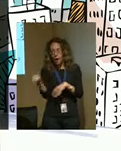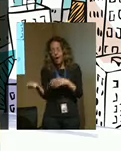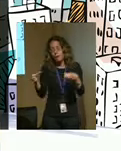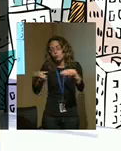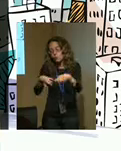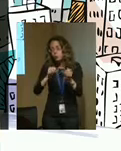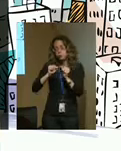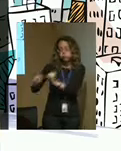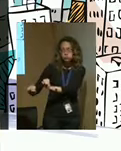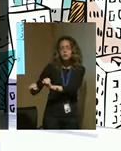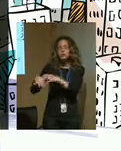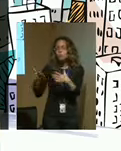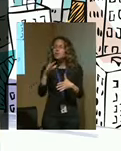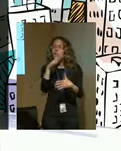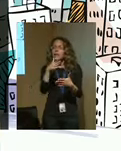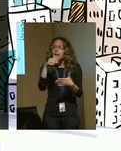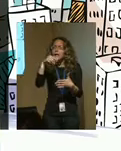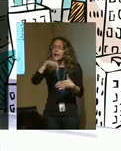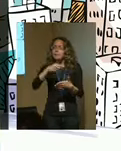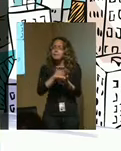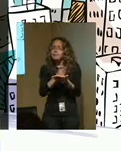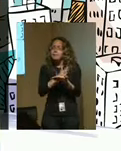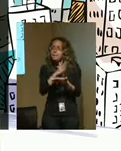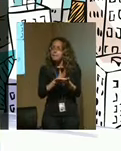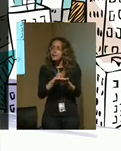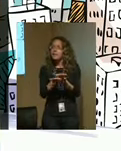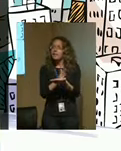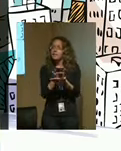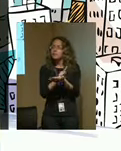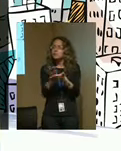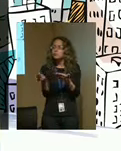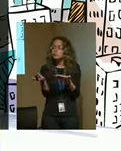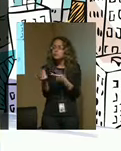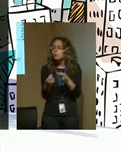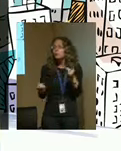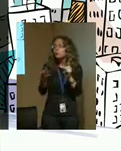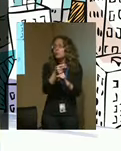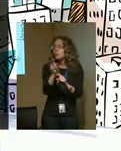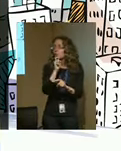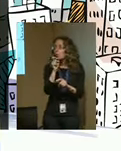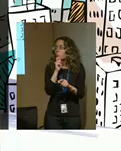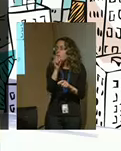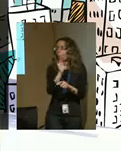si tomáis alguna acción o hacéis algo al respecto? Gracias.